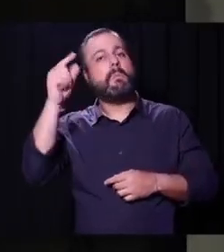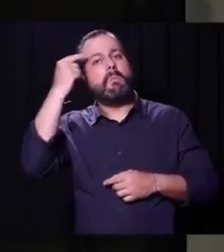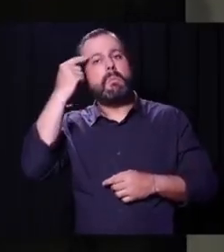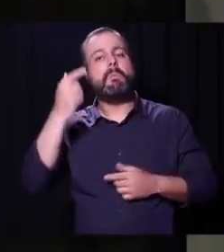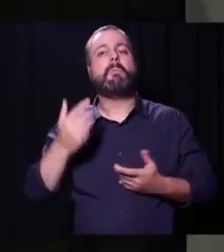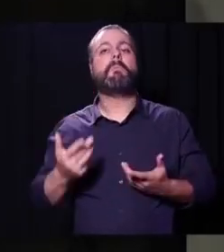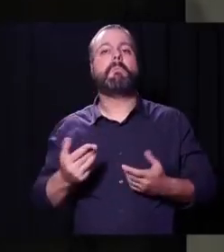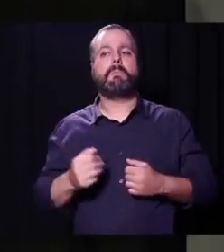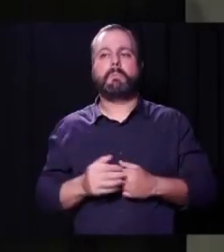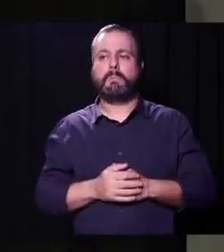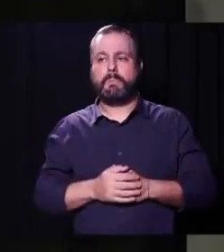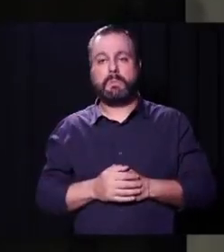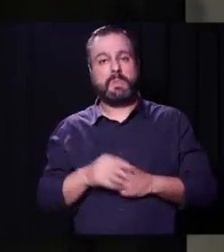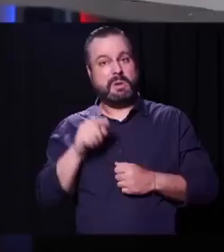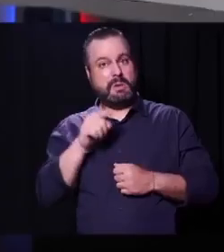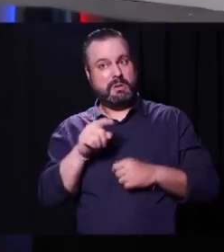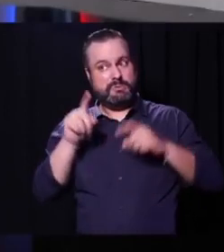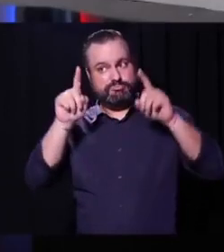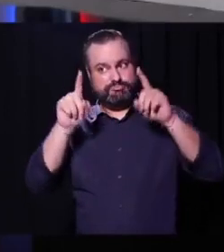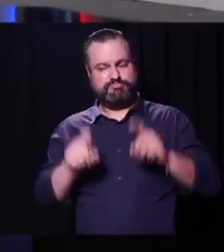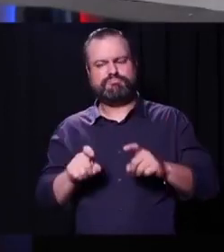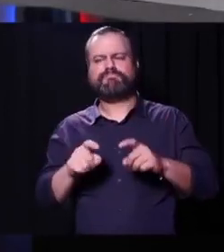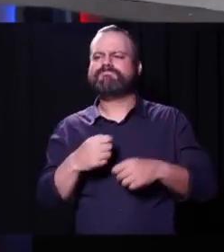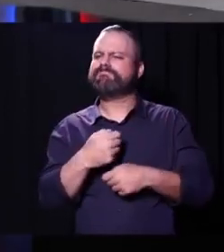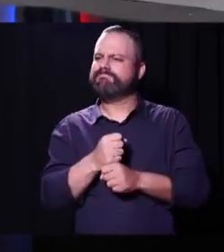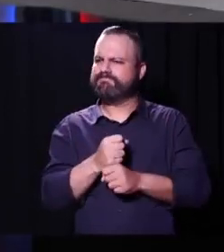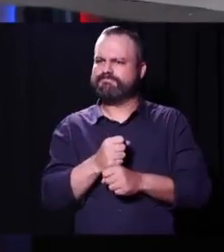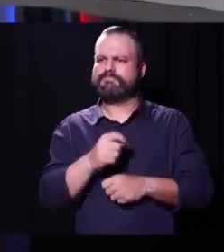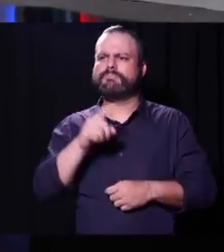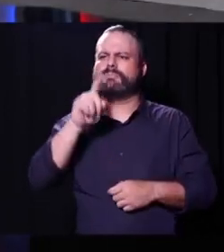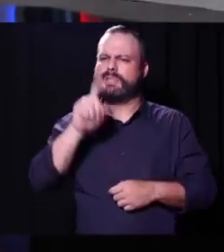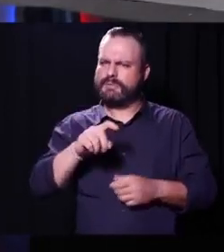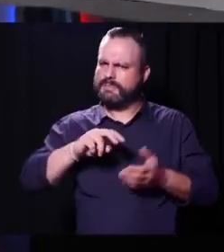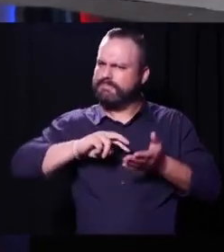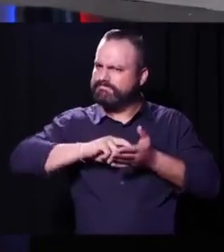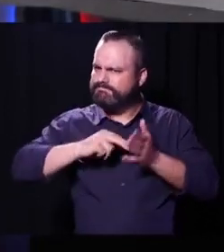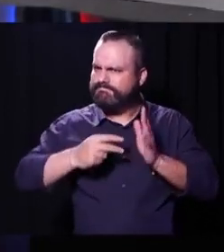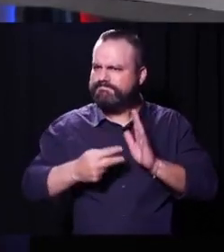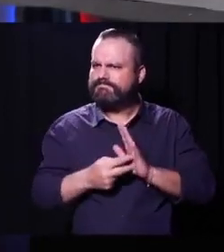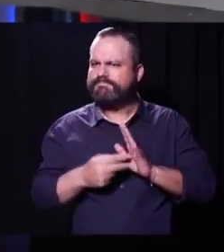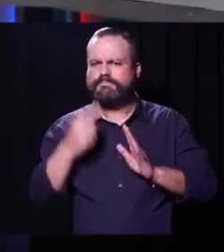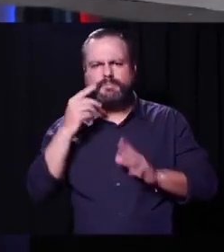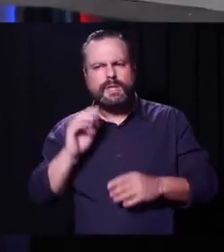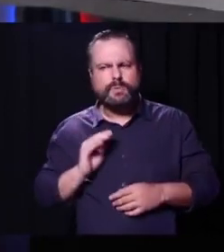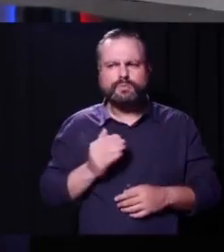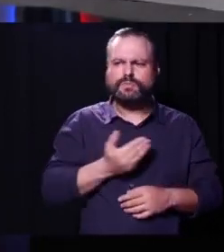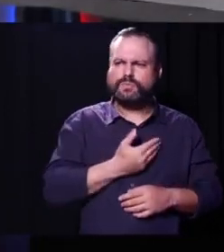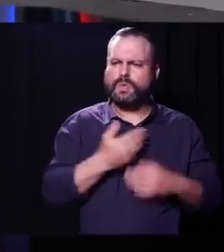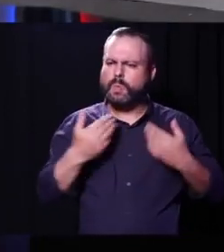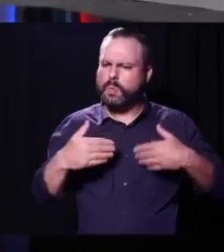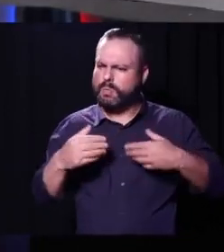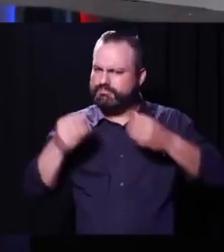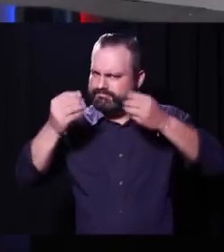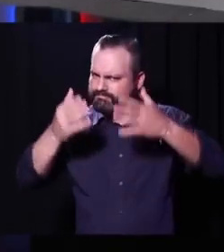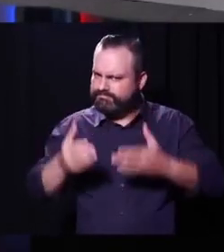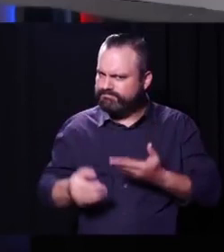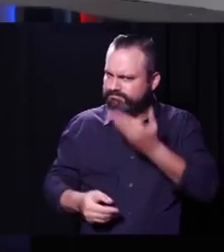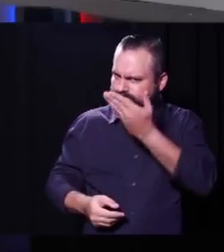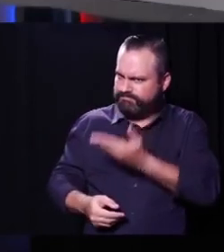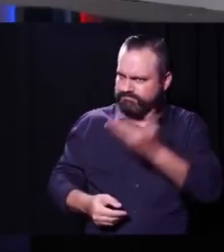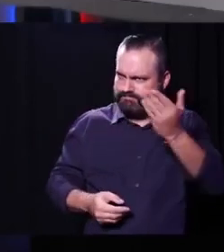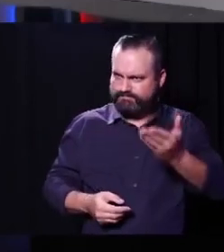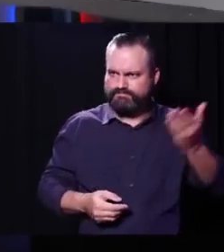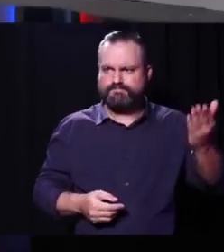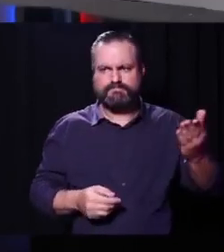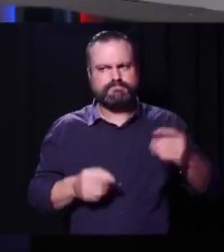La educación panameña es perversa. Tenemos que dignificar a nuestros docentes. No podemos seguirle dando